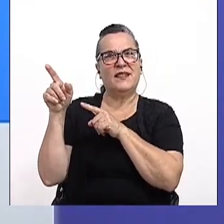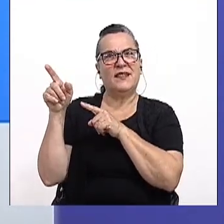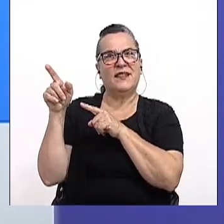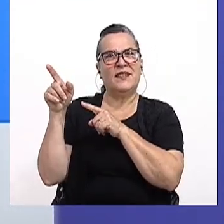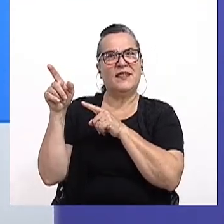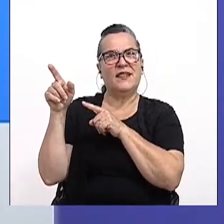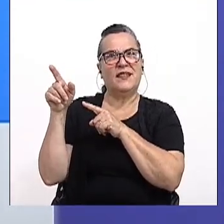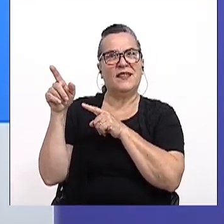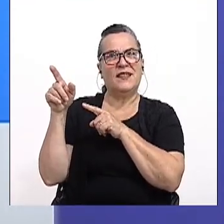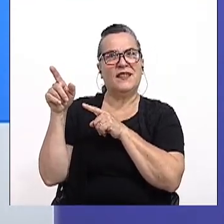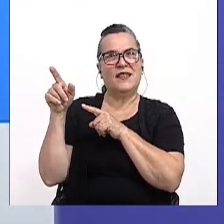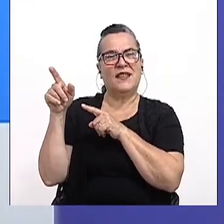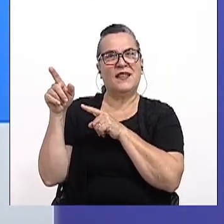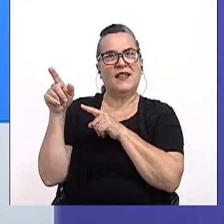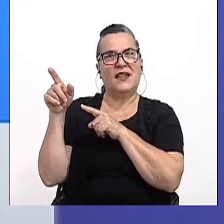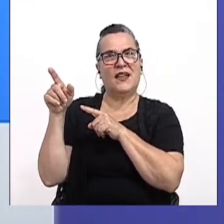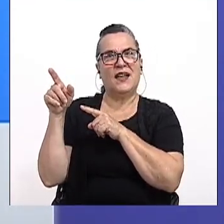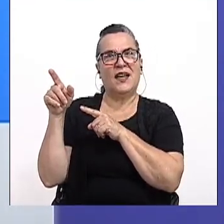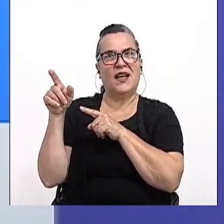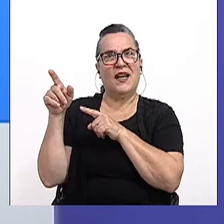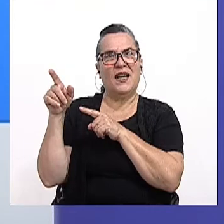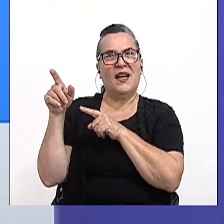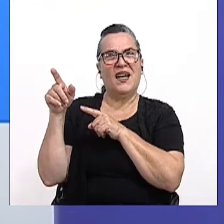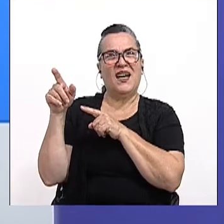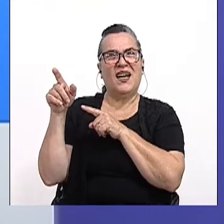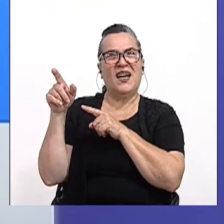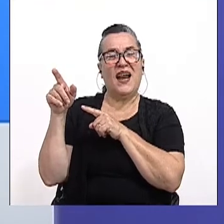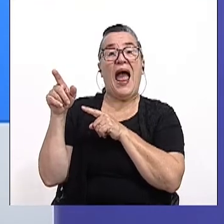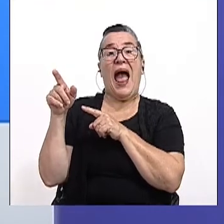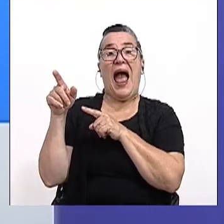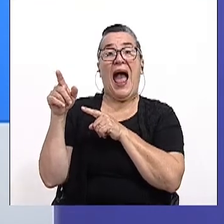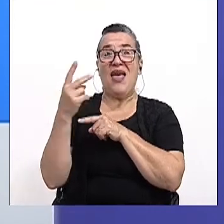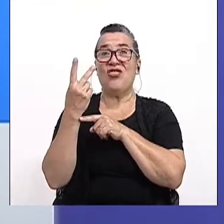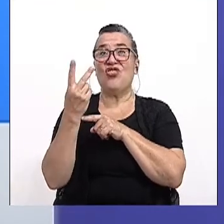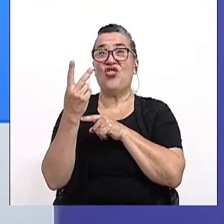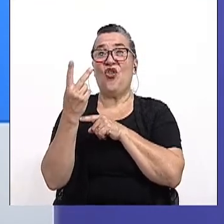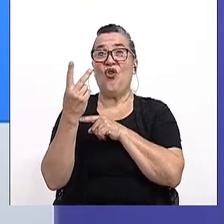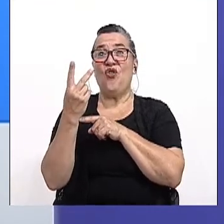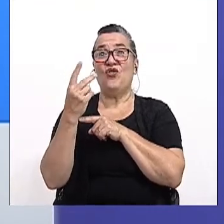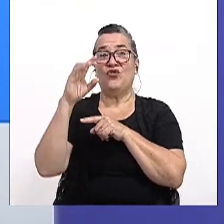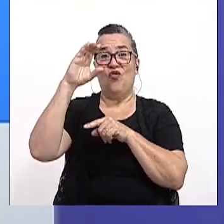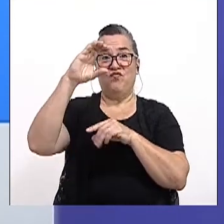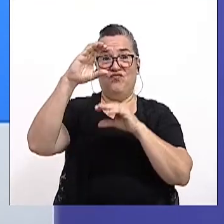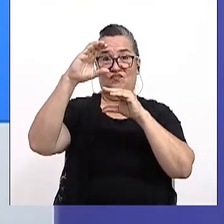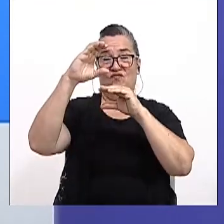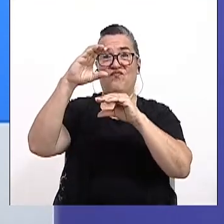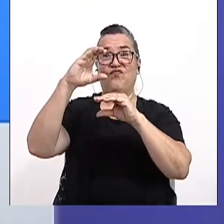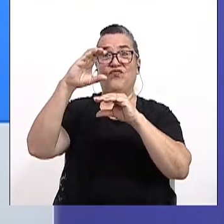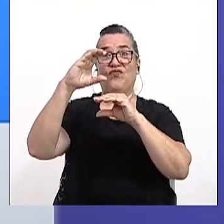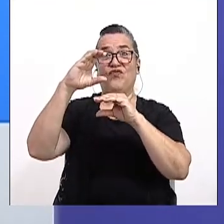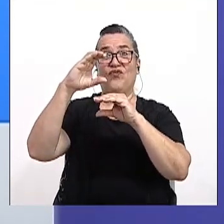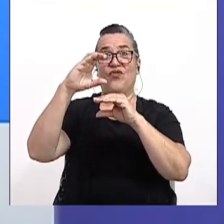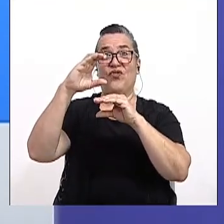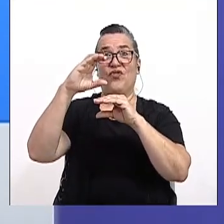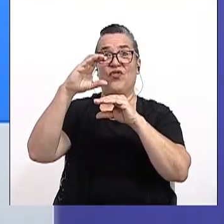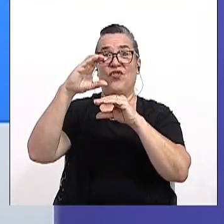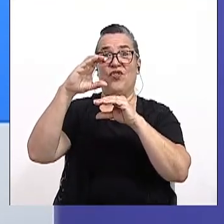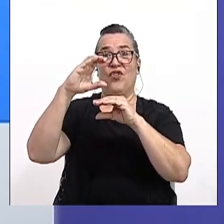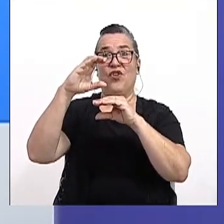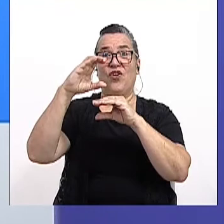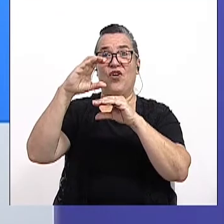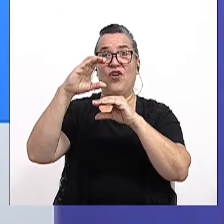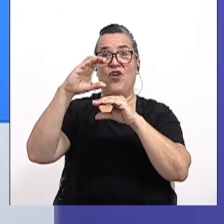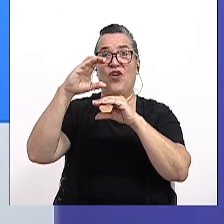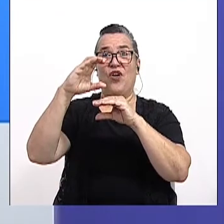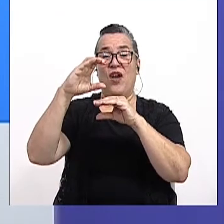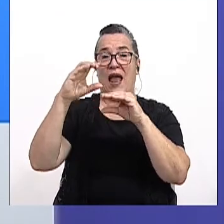¿verdad? Ok, estamos viendo dos fases. Vemos dos fases, muy bien,